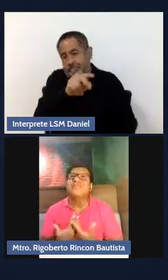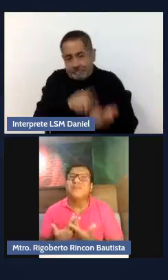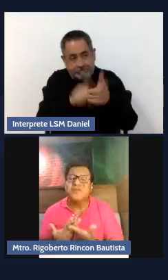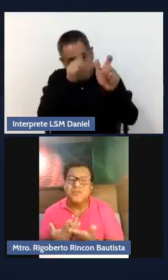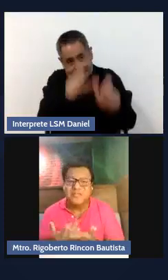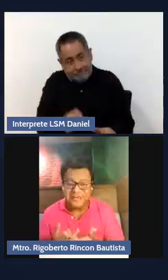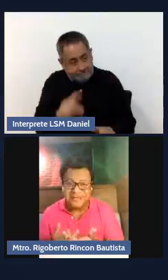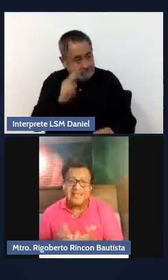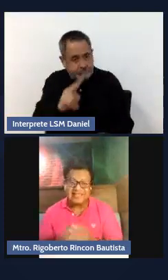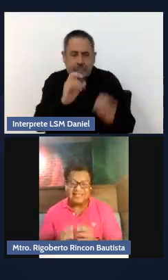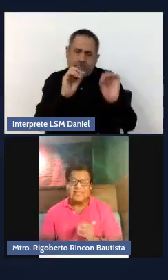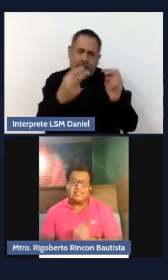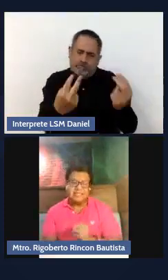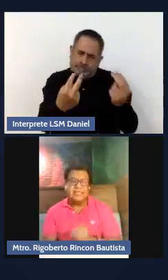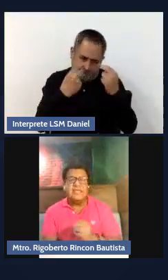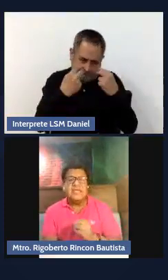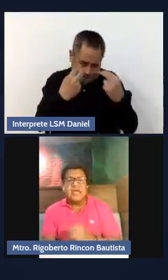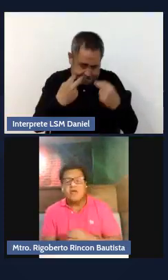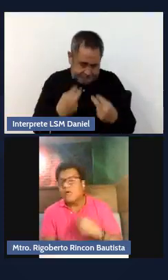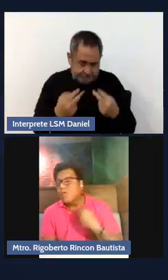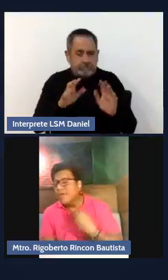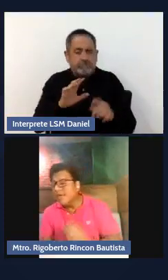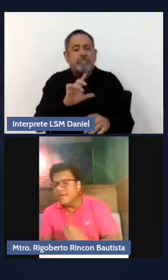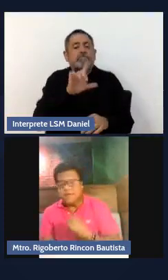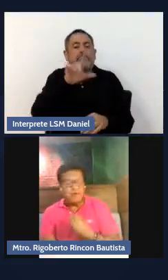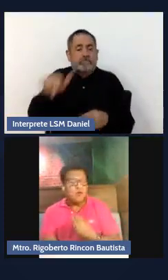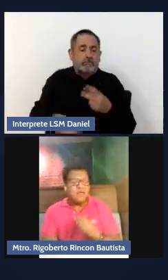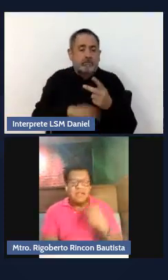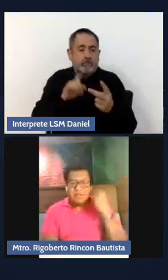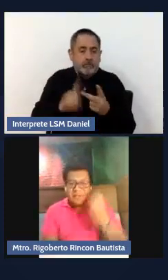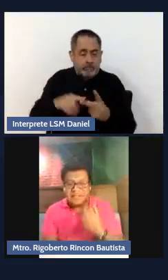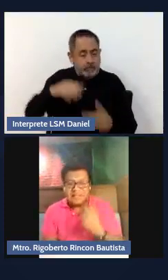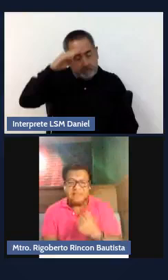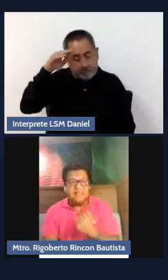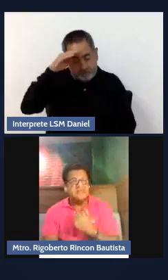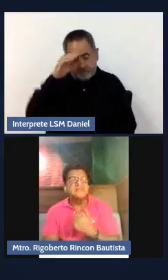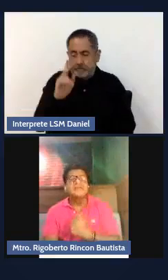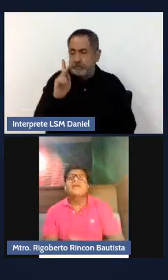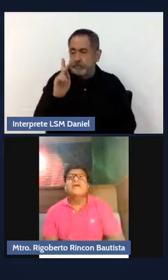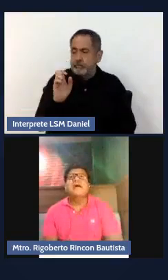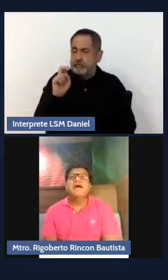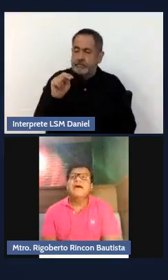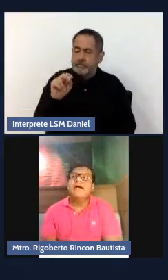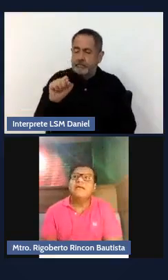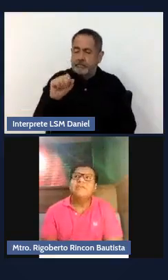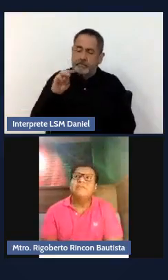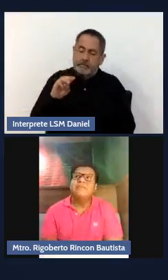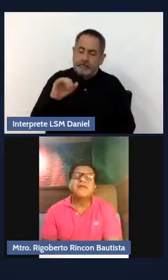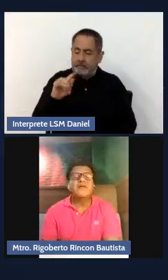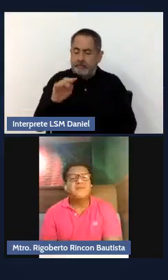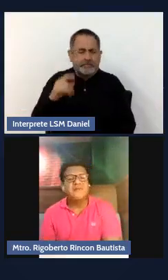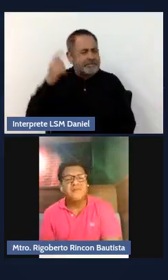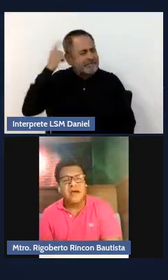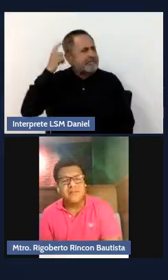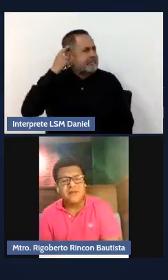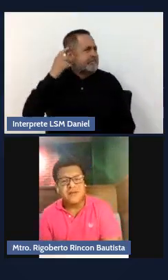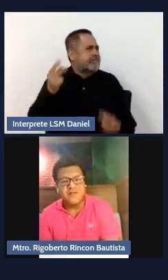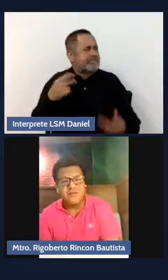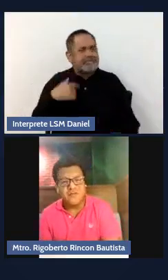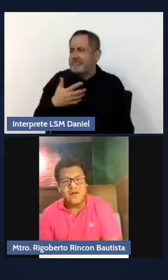observar, ¿sí? Luego viene el pensamiento. Ay, ¿por qué no me fumo algo? ¿Por qué no fumo